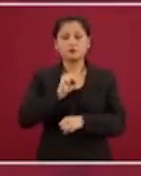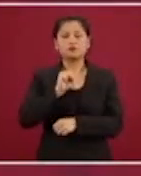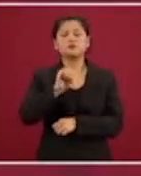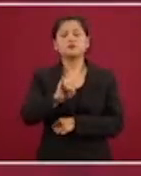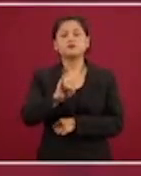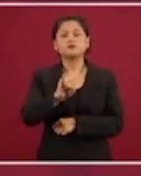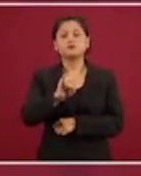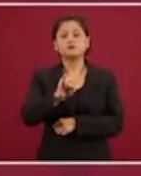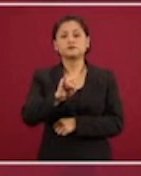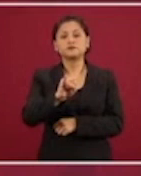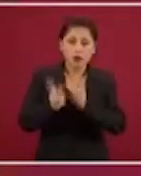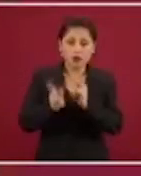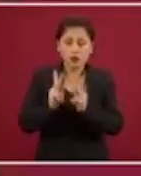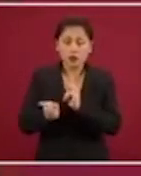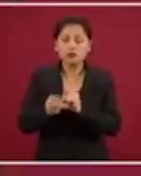sostuvimos un diálogo.